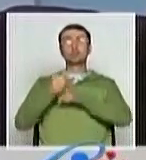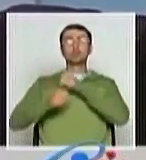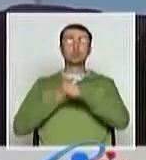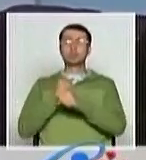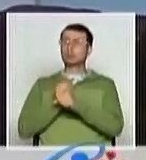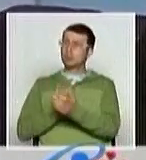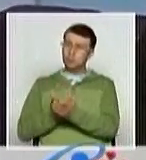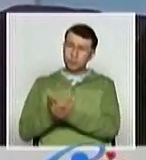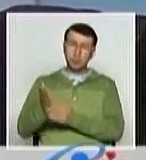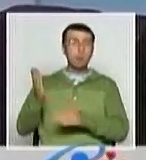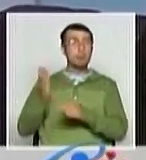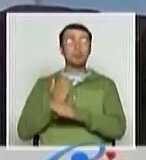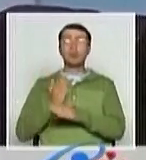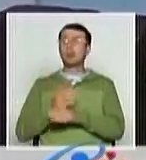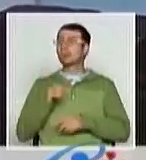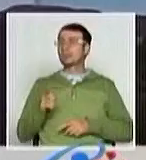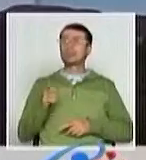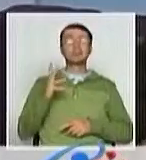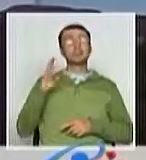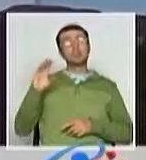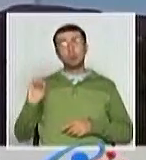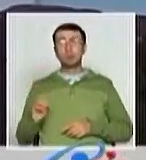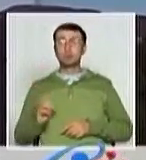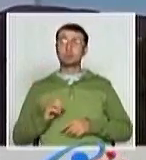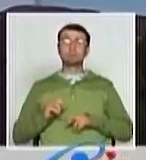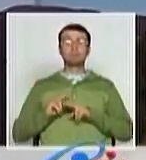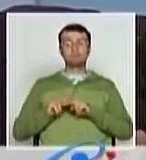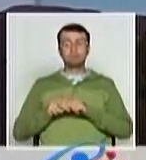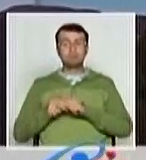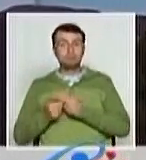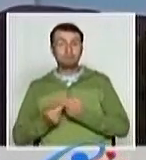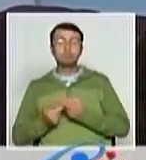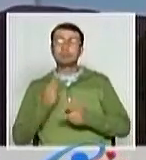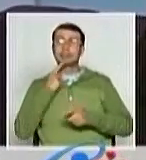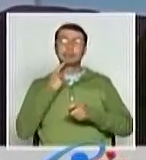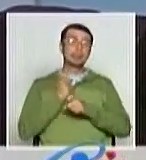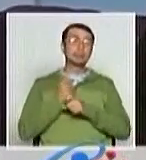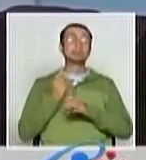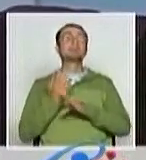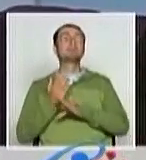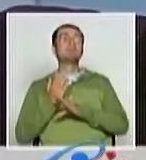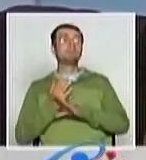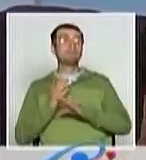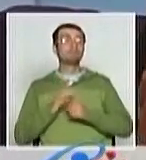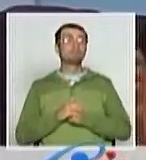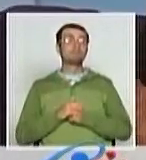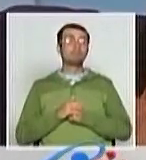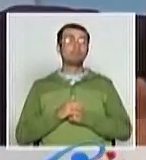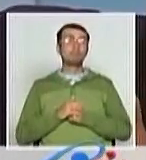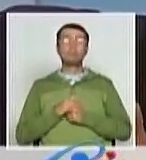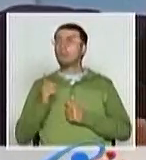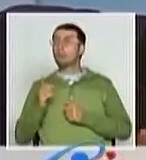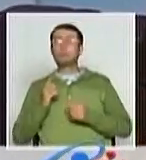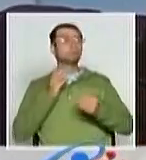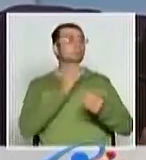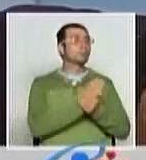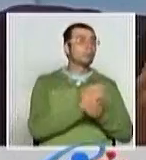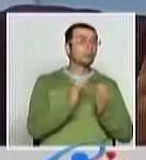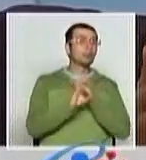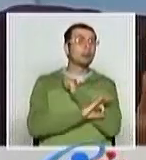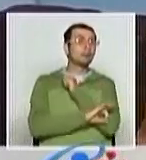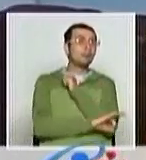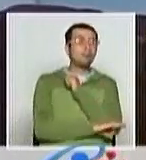con su esposo especialmente en las relaciones íntimas en las relaciones sexuales comenzó ahí donde psicólogos